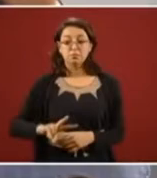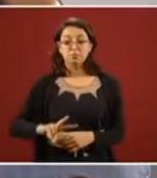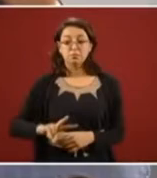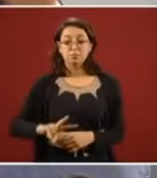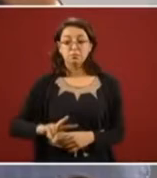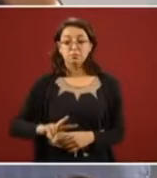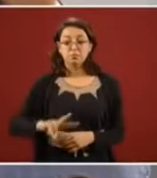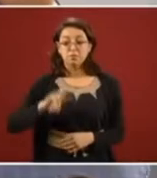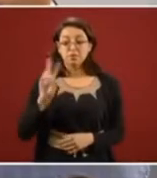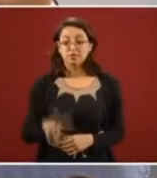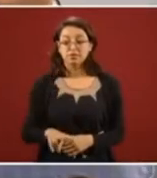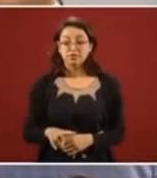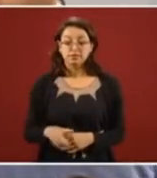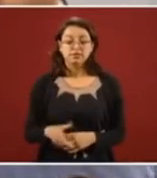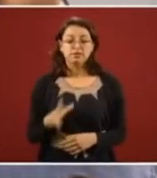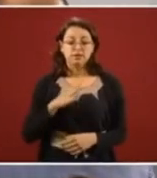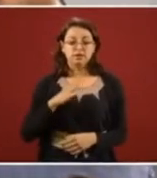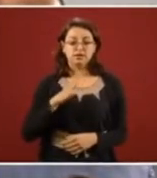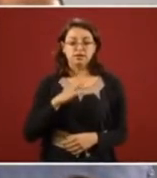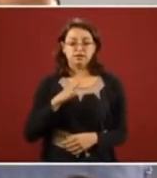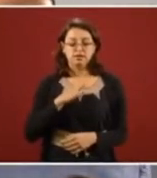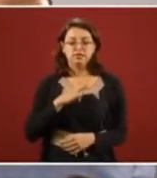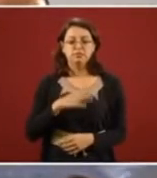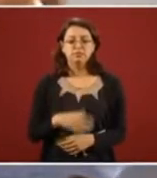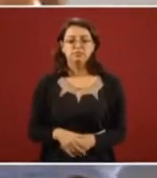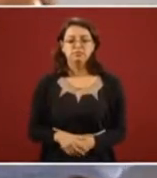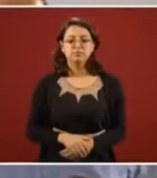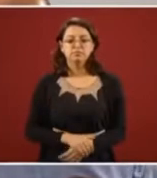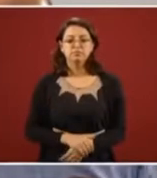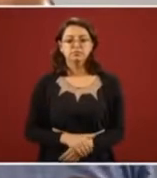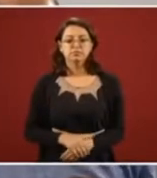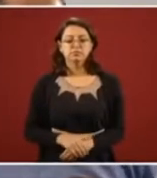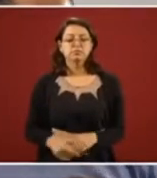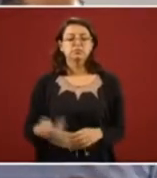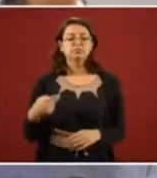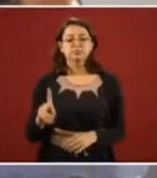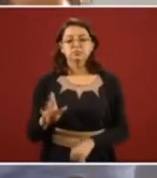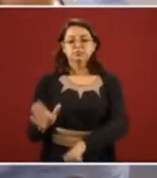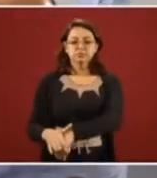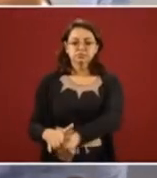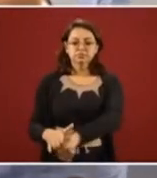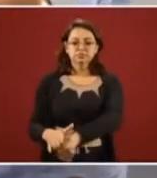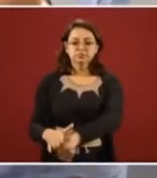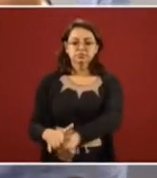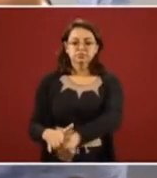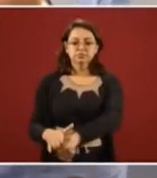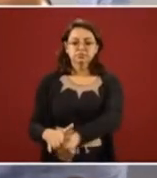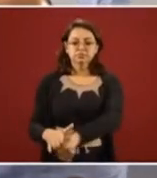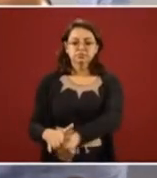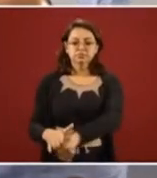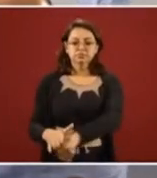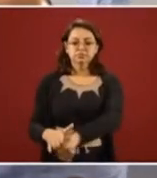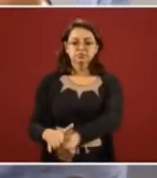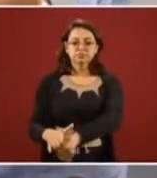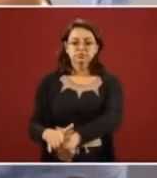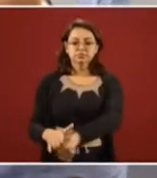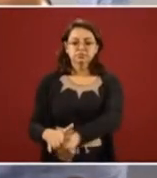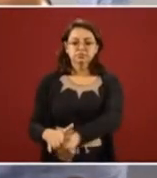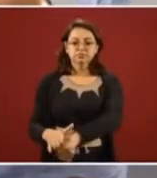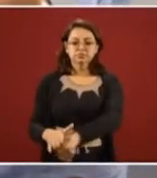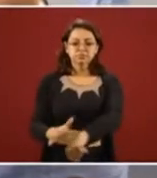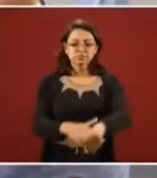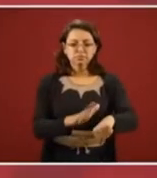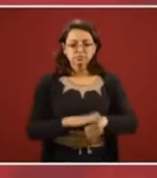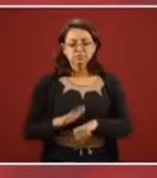wenger pero es hacer un llamado de todas maneras la buenísima colar y